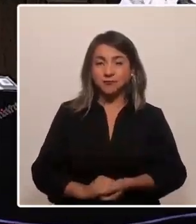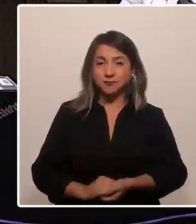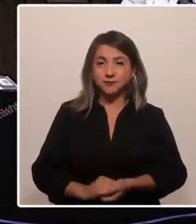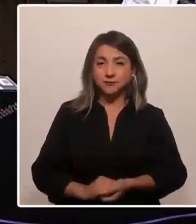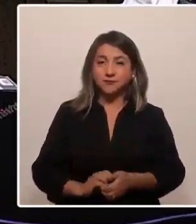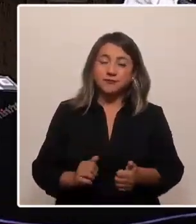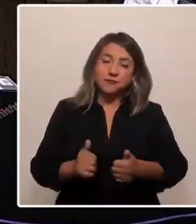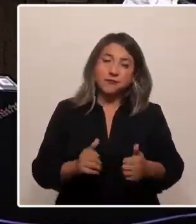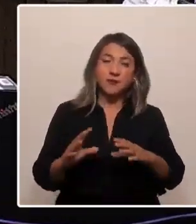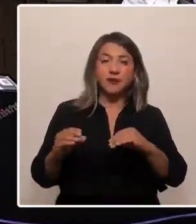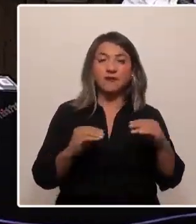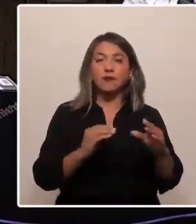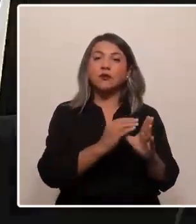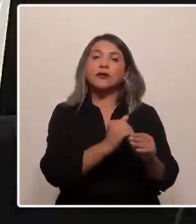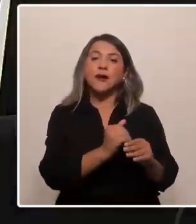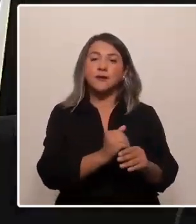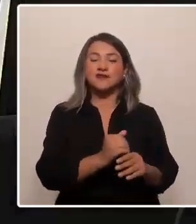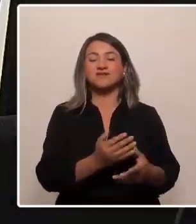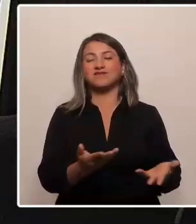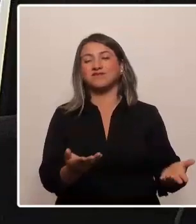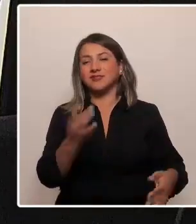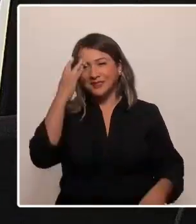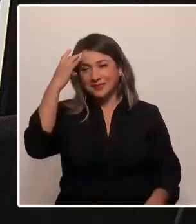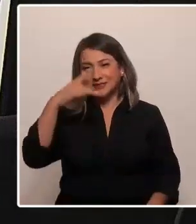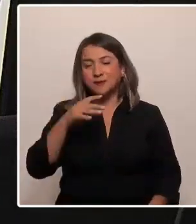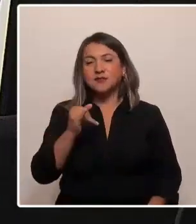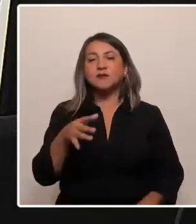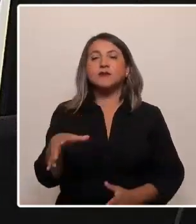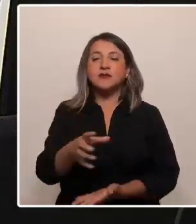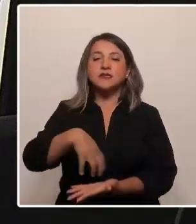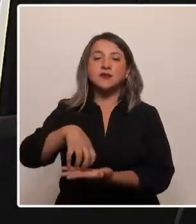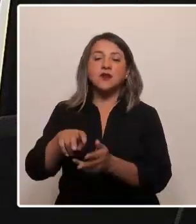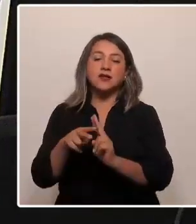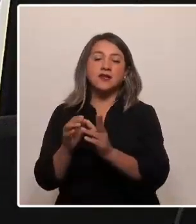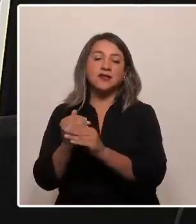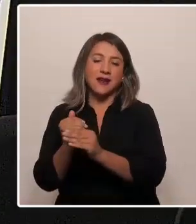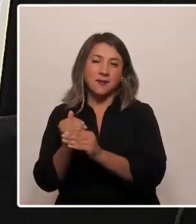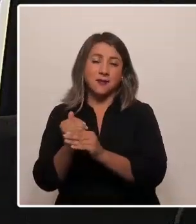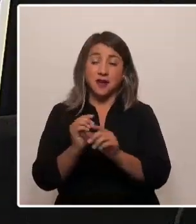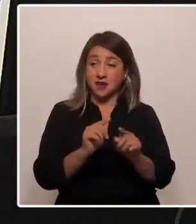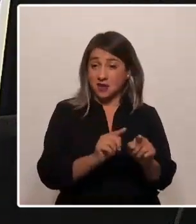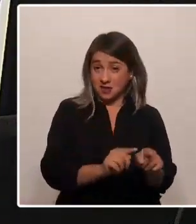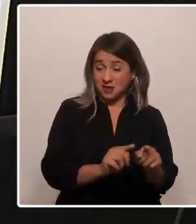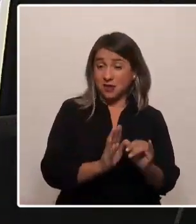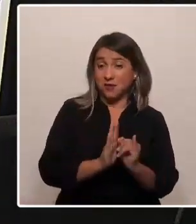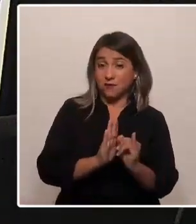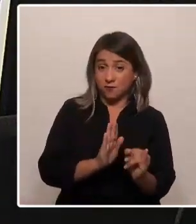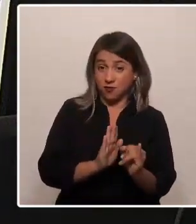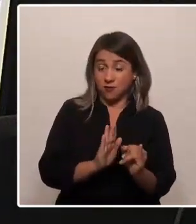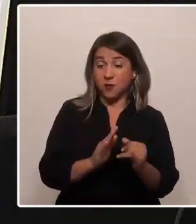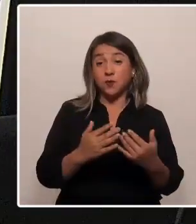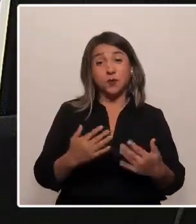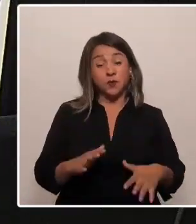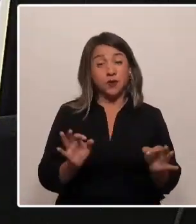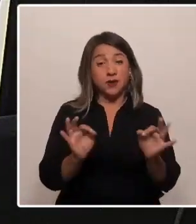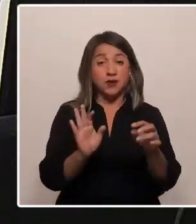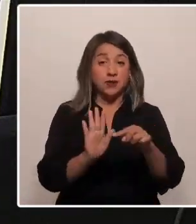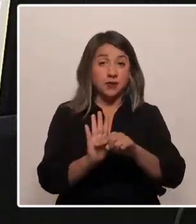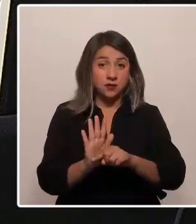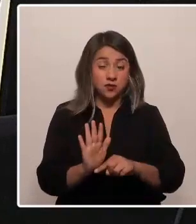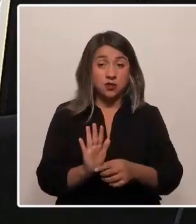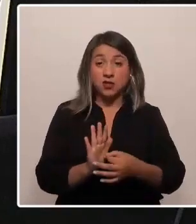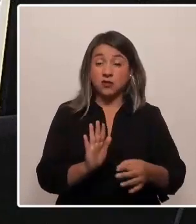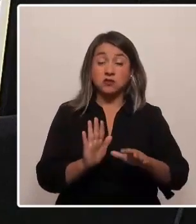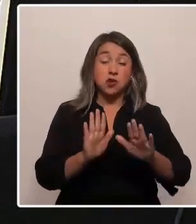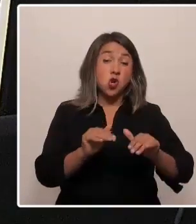Bueno, si hablamos de trampas, sabemos que siempre un sector ha hecho trampas y en este informe hay varias indicaciones que hablan lo